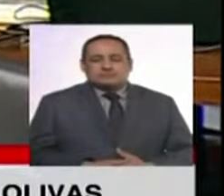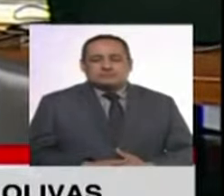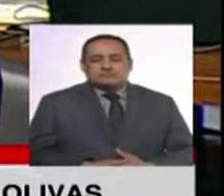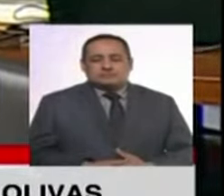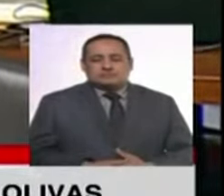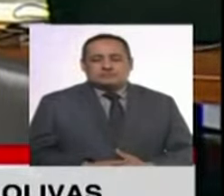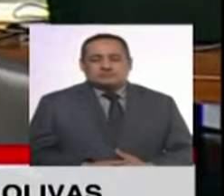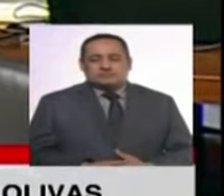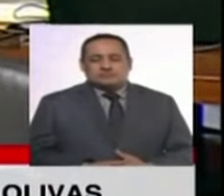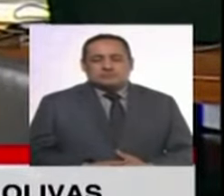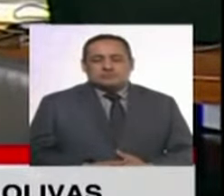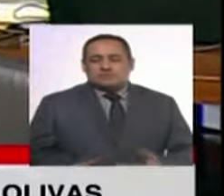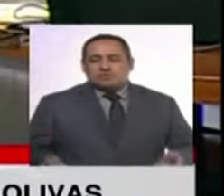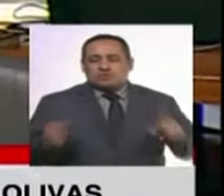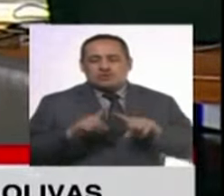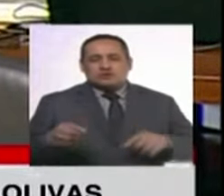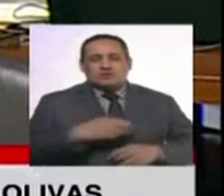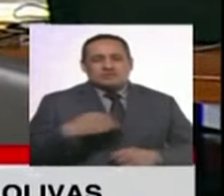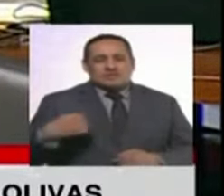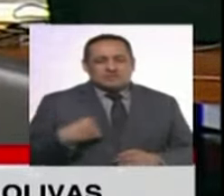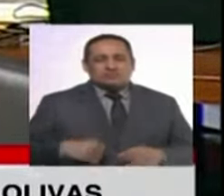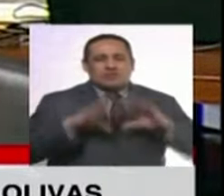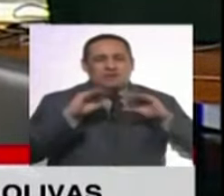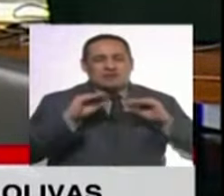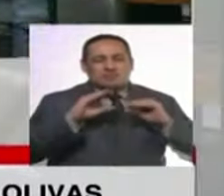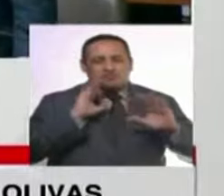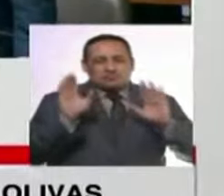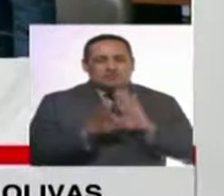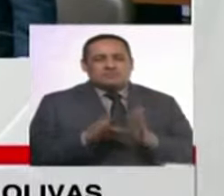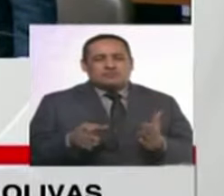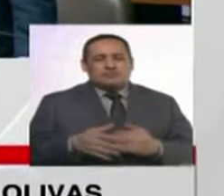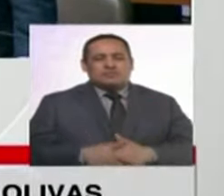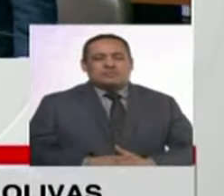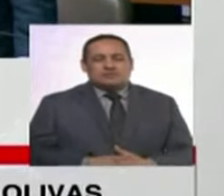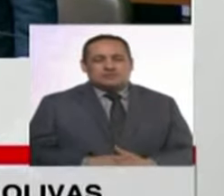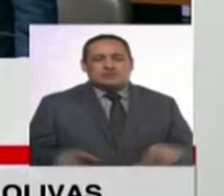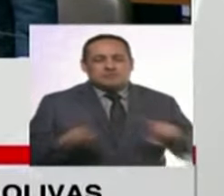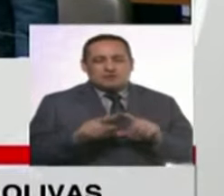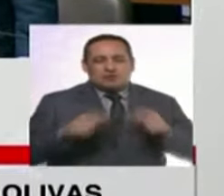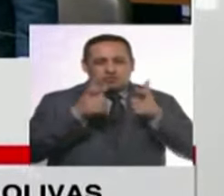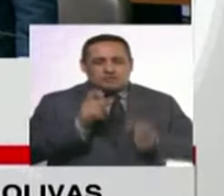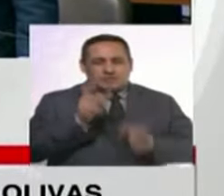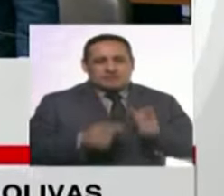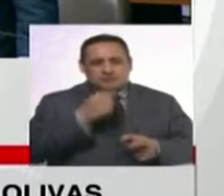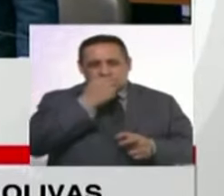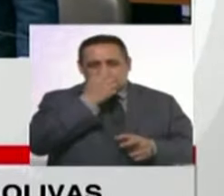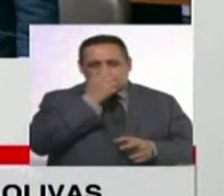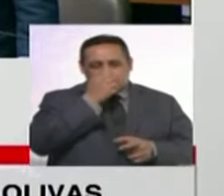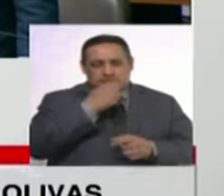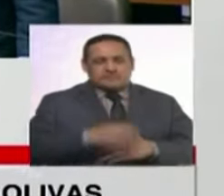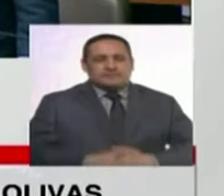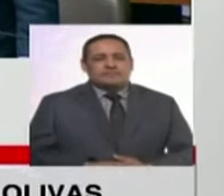cuando Señor ministro hablamos de Seguridad Ciudadana